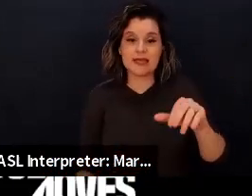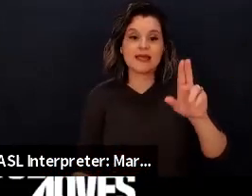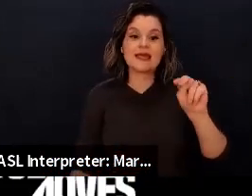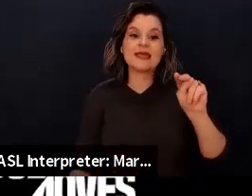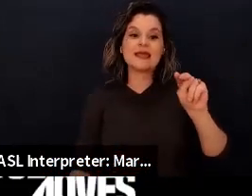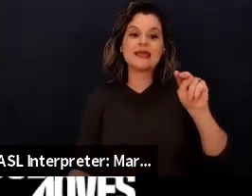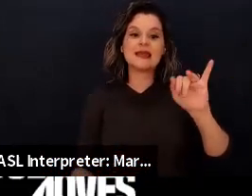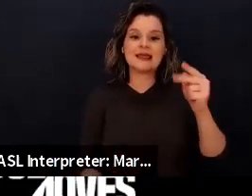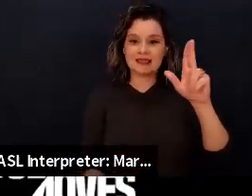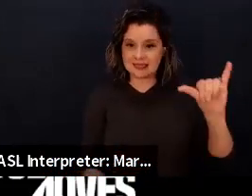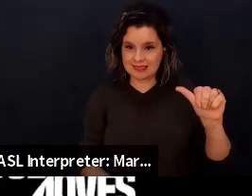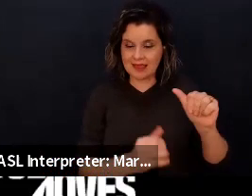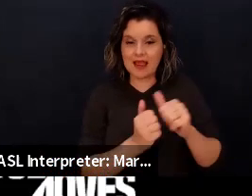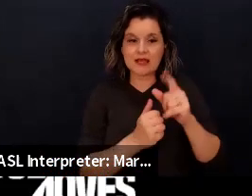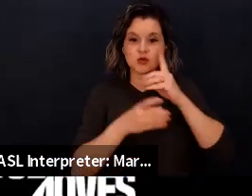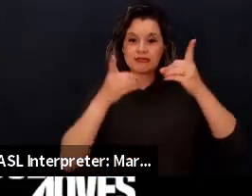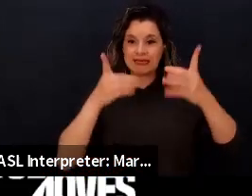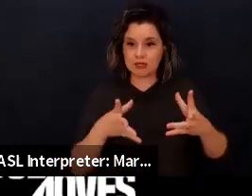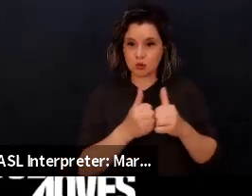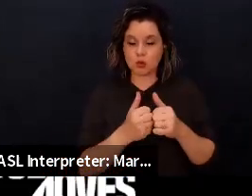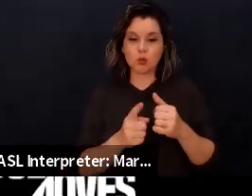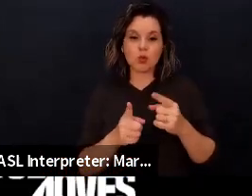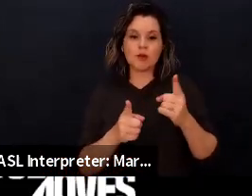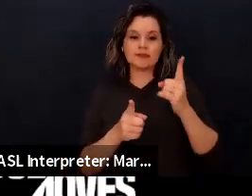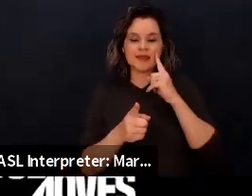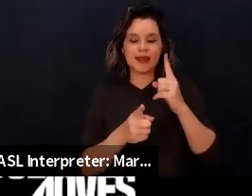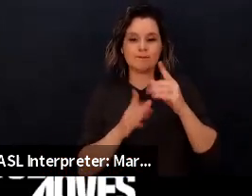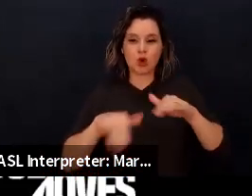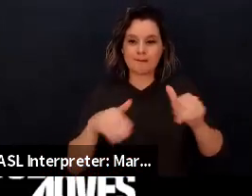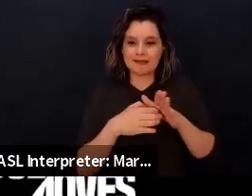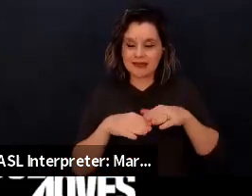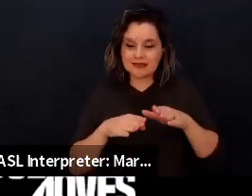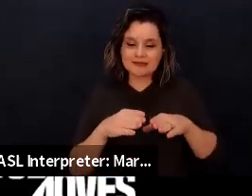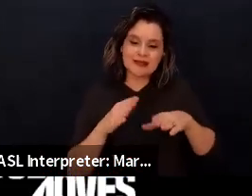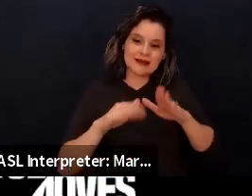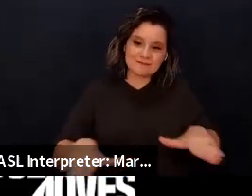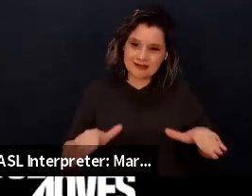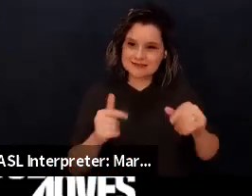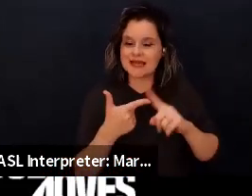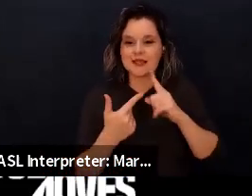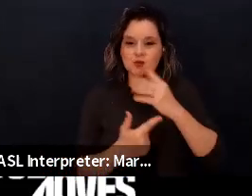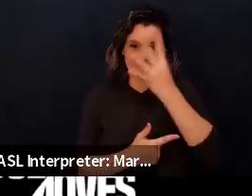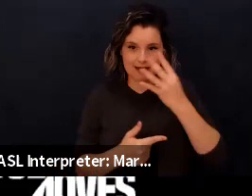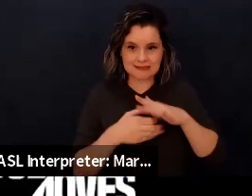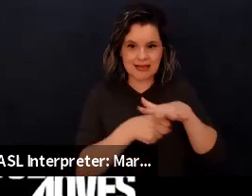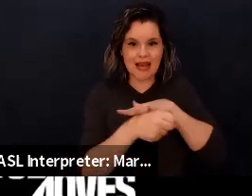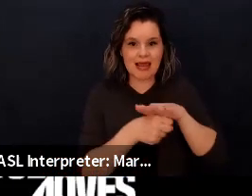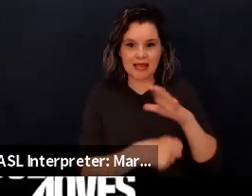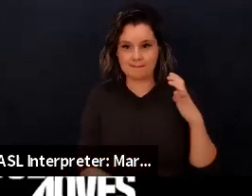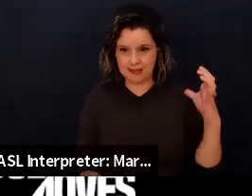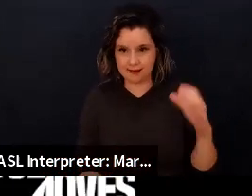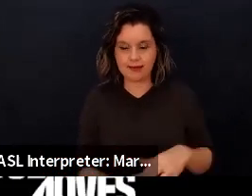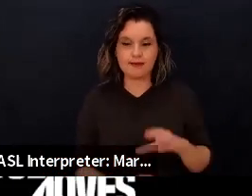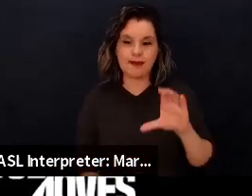se desempeñó como directora del programa de la infancia de la Coalición de Derechos de los Inmigrantes en el área capital,